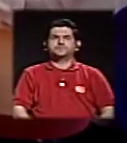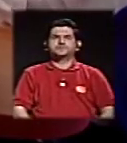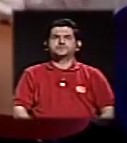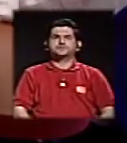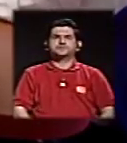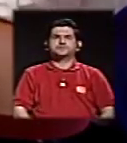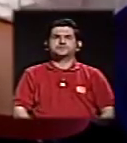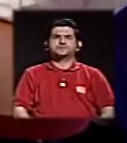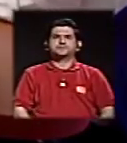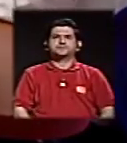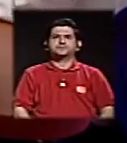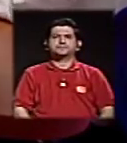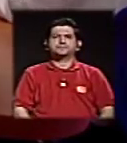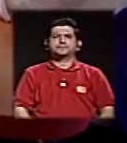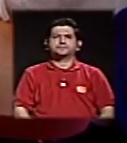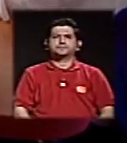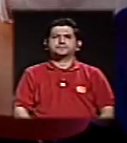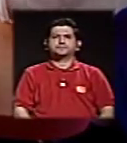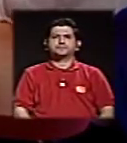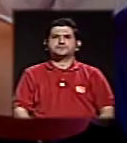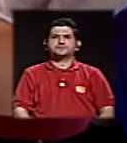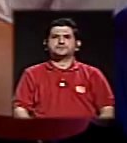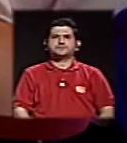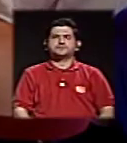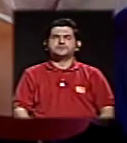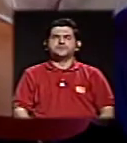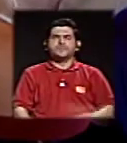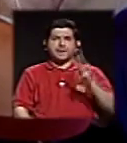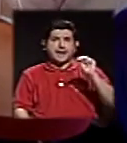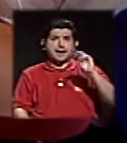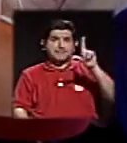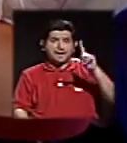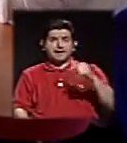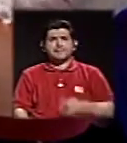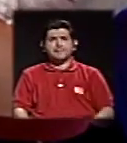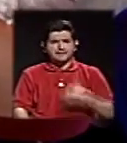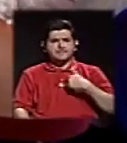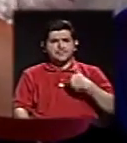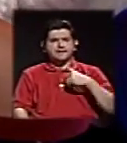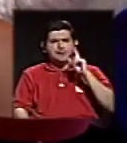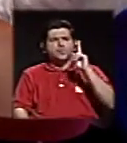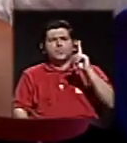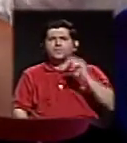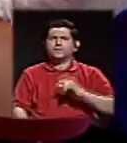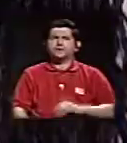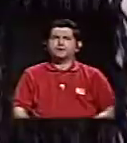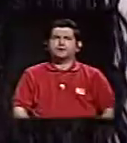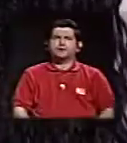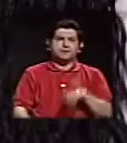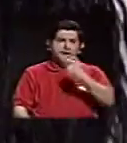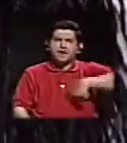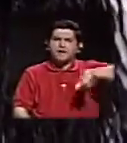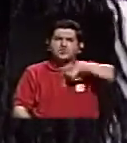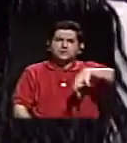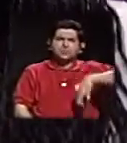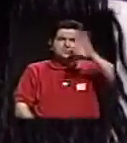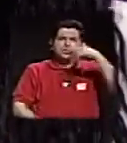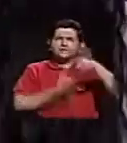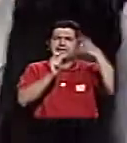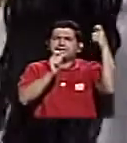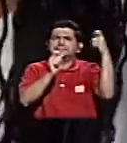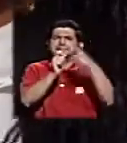este y el movimiento libertario lleva lleva a uno entonces ahí nos vamos a encontrar que